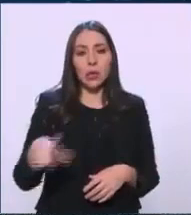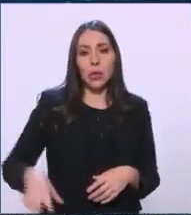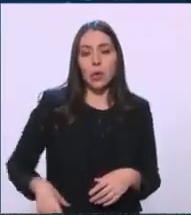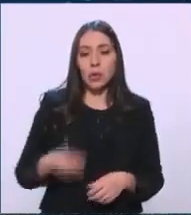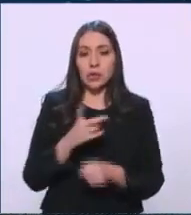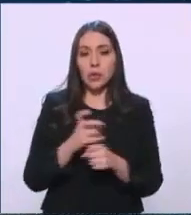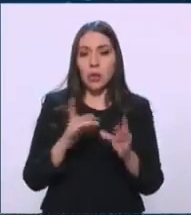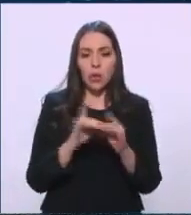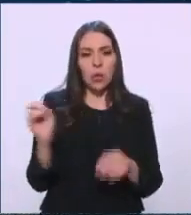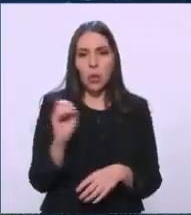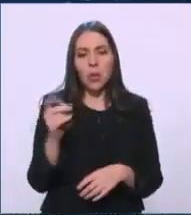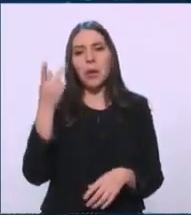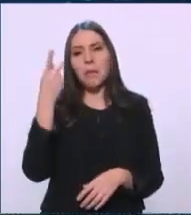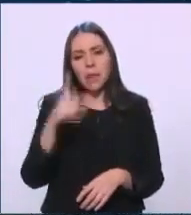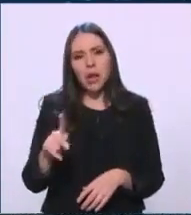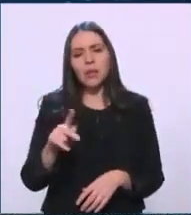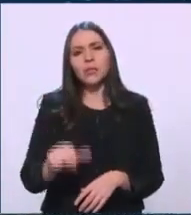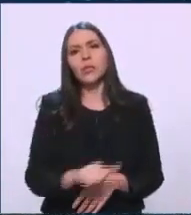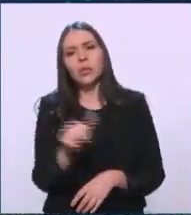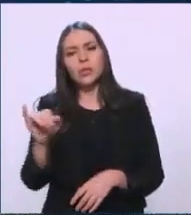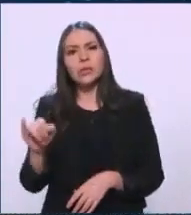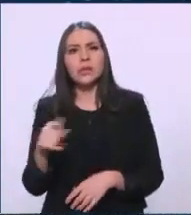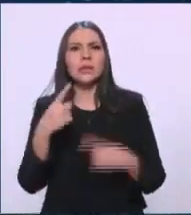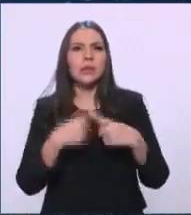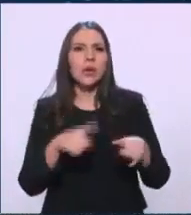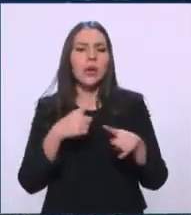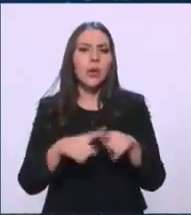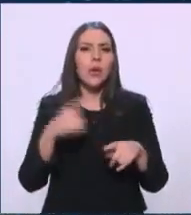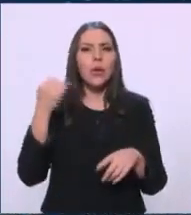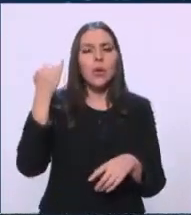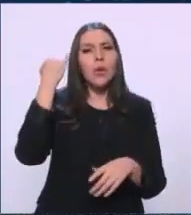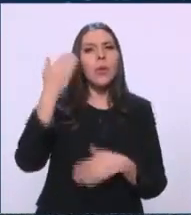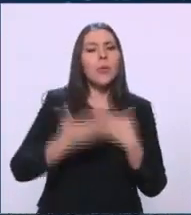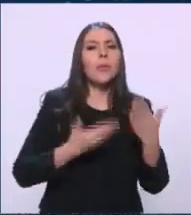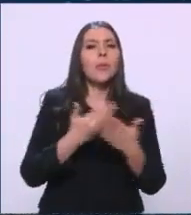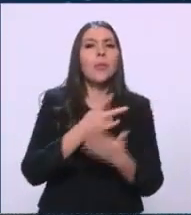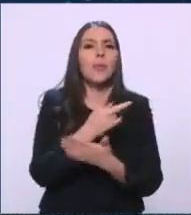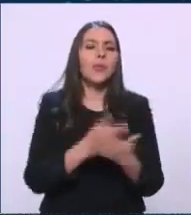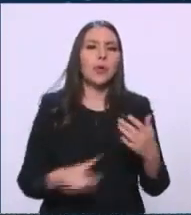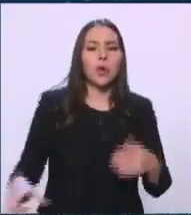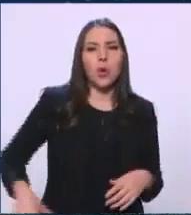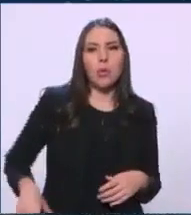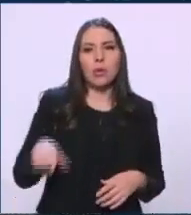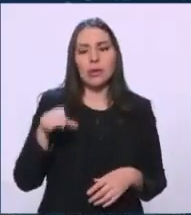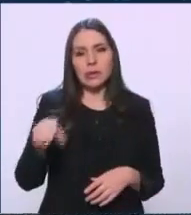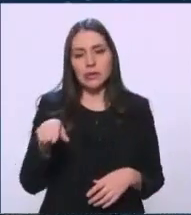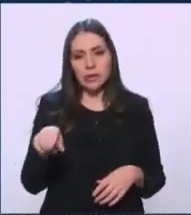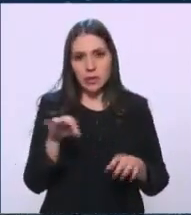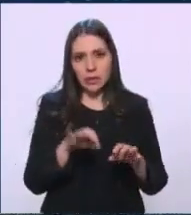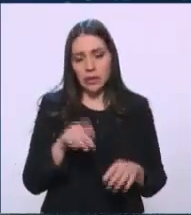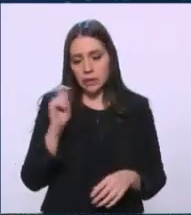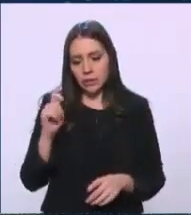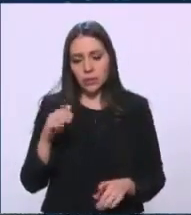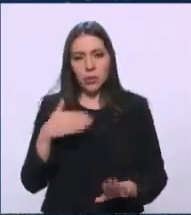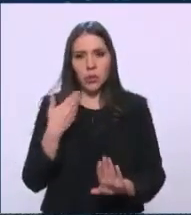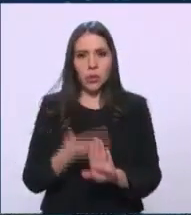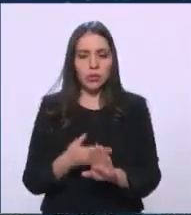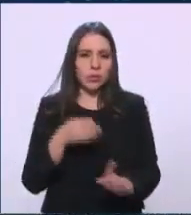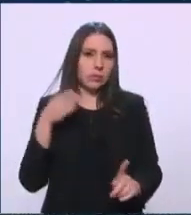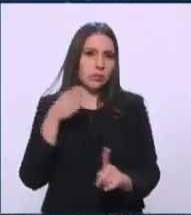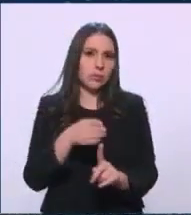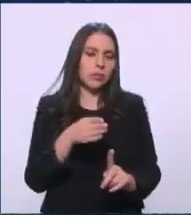sí las políticas públicas, que son otra cosa, que es un poco esto que afectaría directamente con los